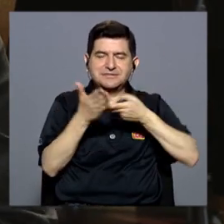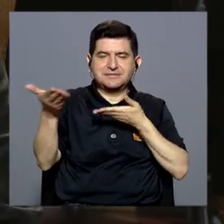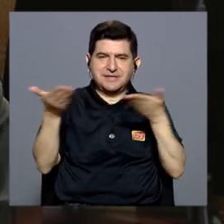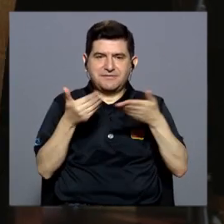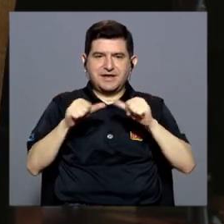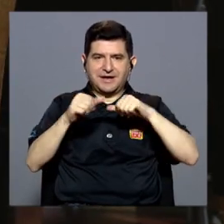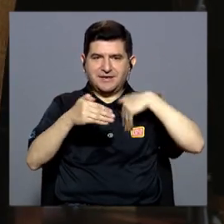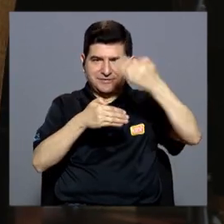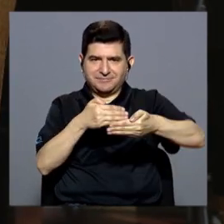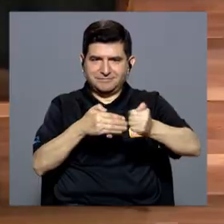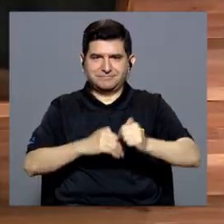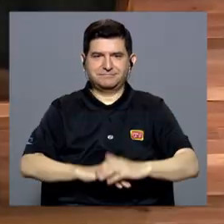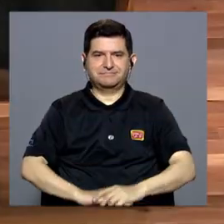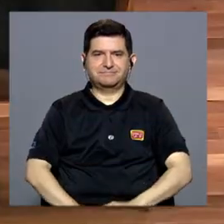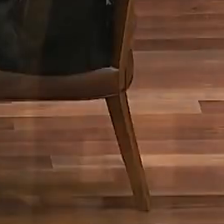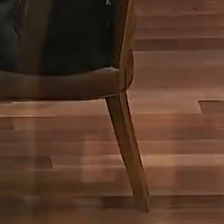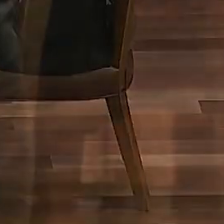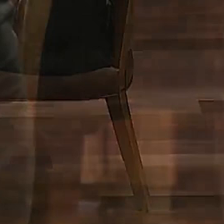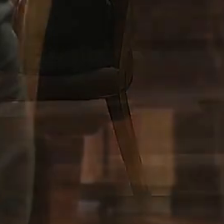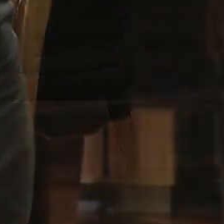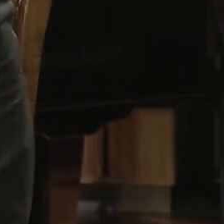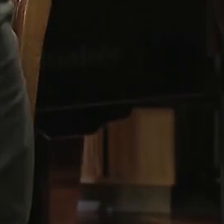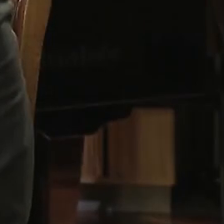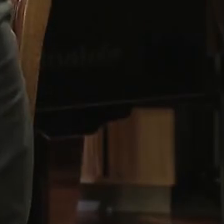Ya volvemos.